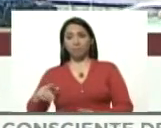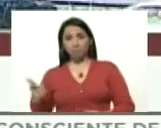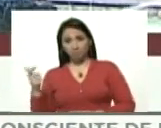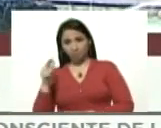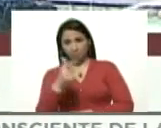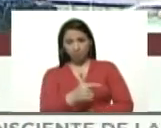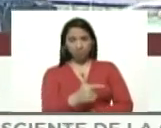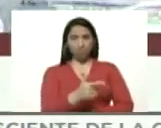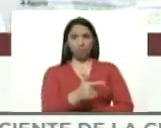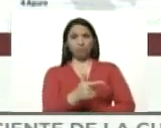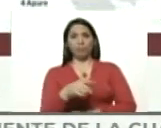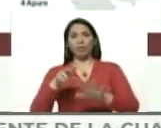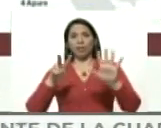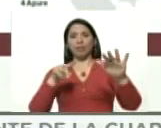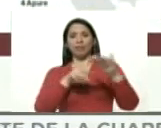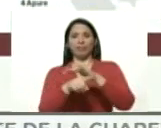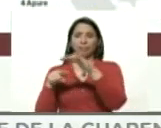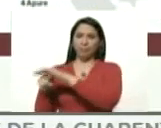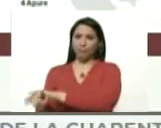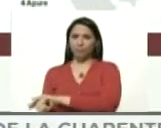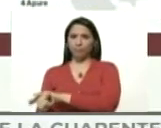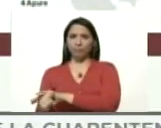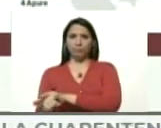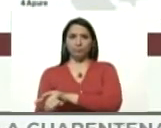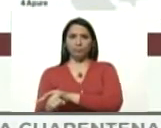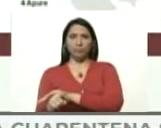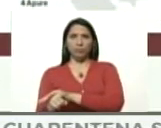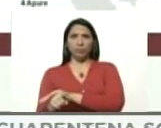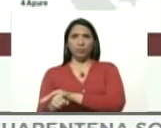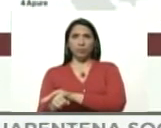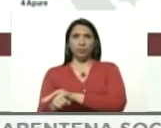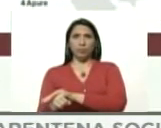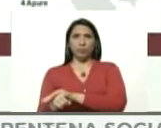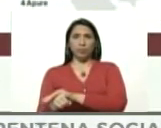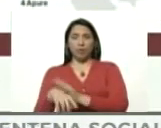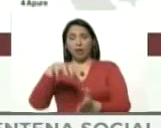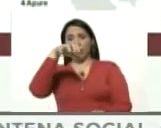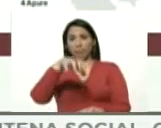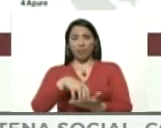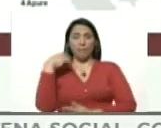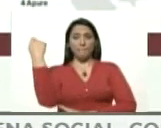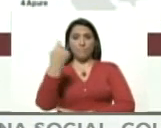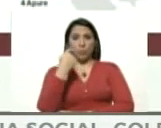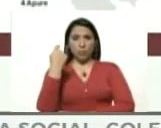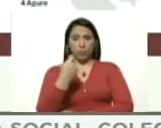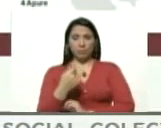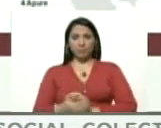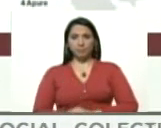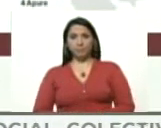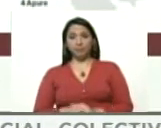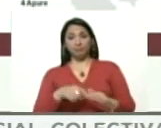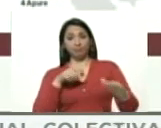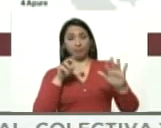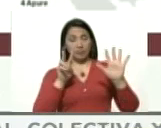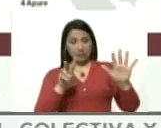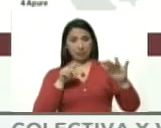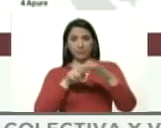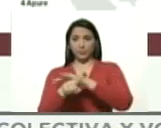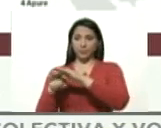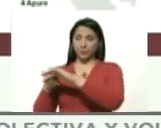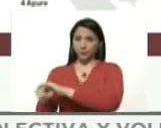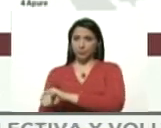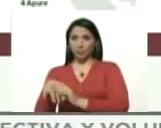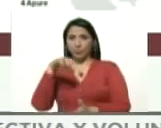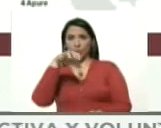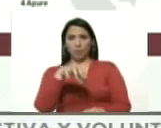terrestre, 7 entraron por el cordón sanitario del estado Apure y 7 entraron por el cordón sanitario